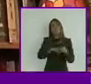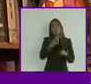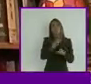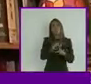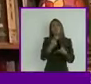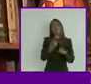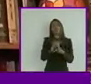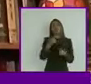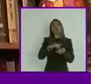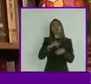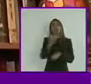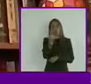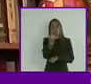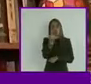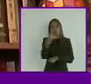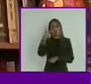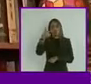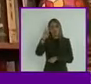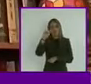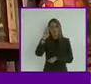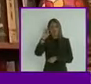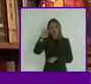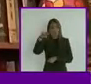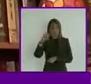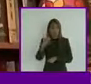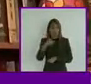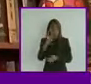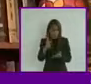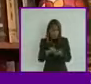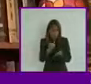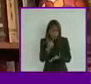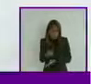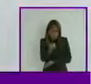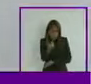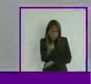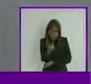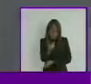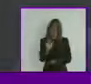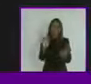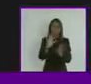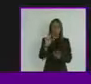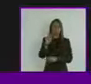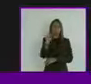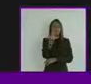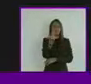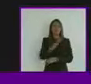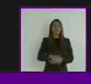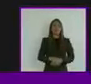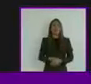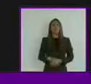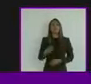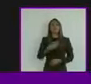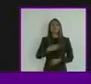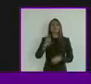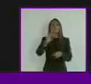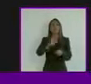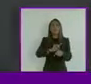Gabino Barrera. No sé si gustes que te repita la pregunta, mi querida Sua. No, así está bien. Gracias. Y buenos